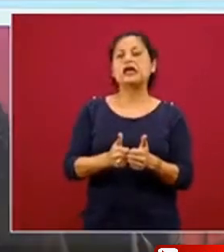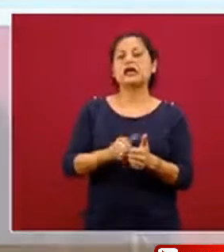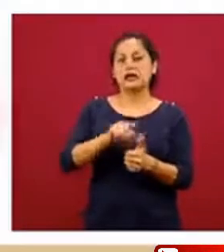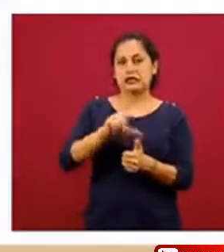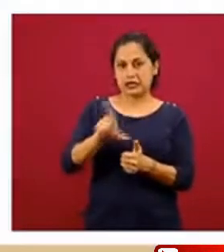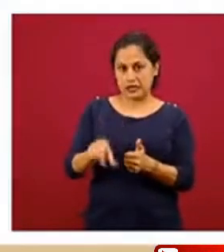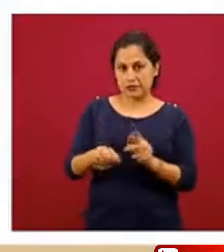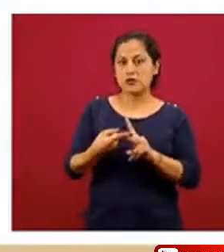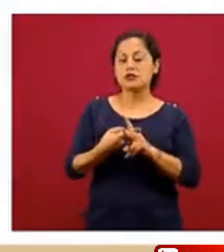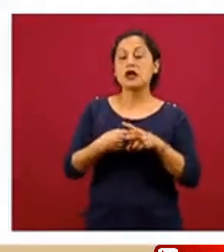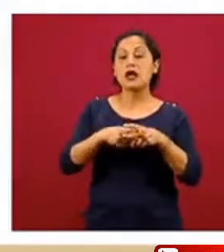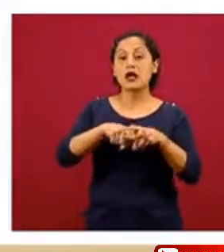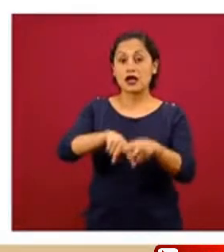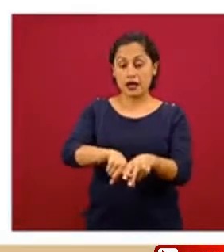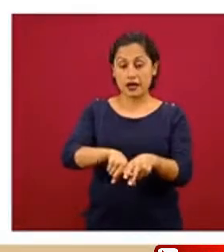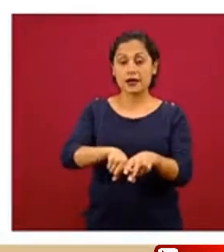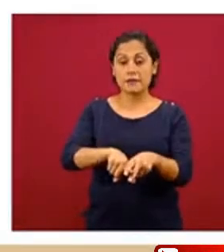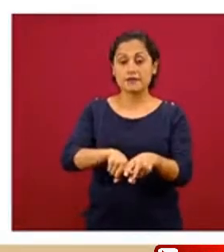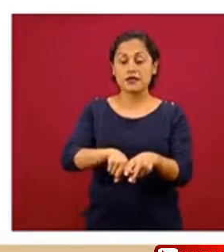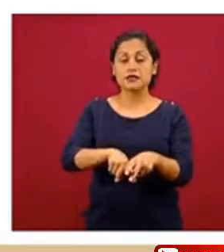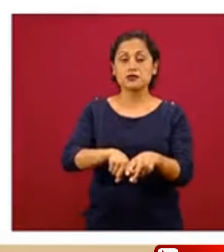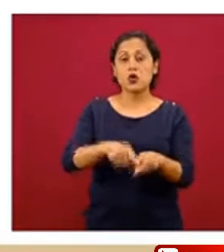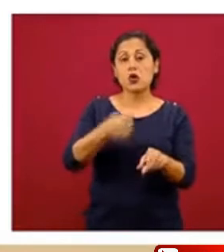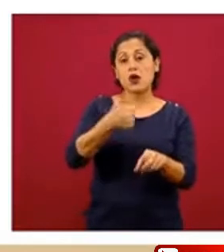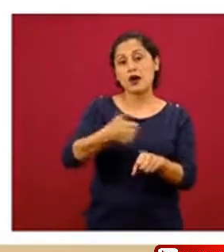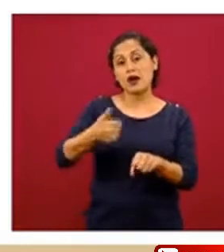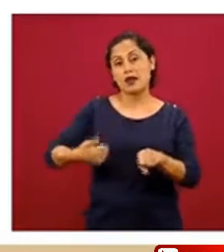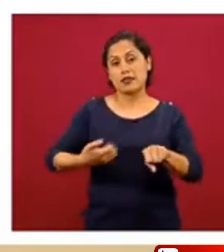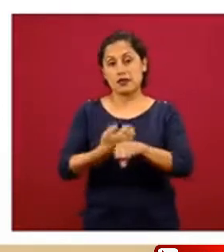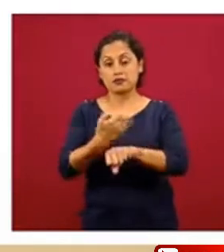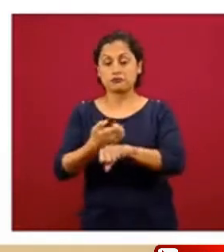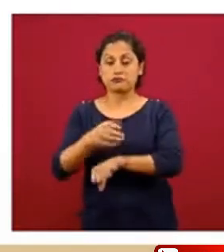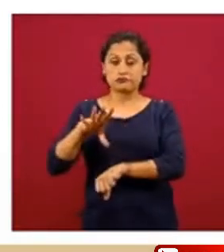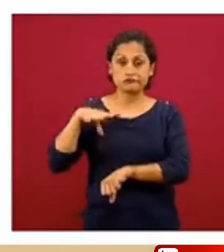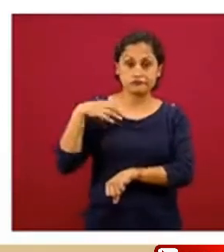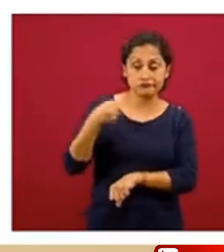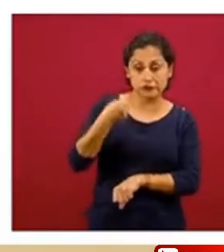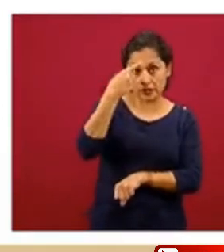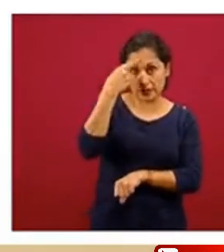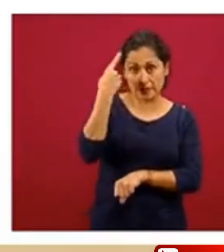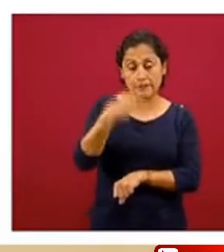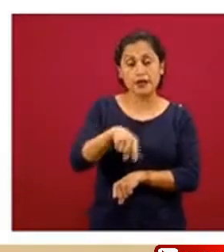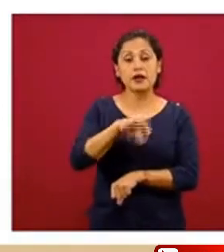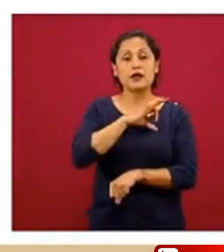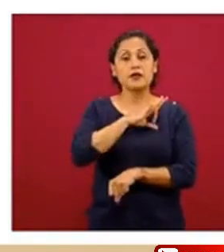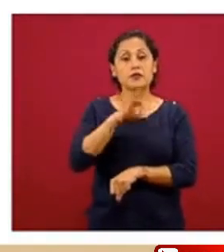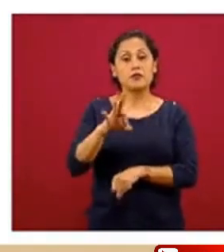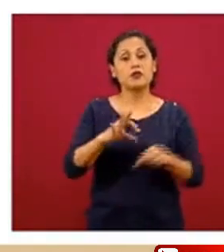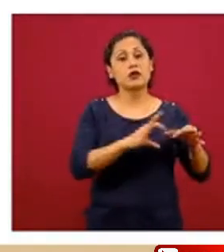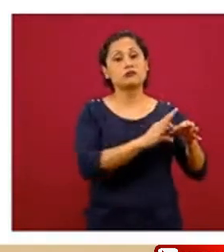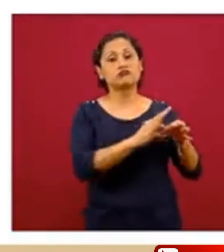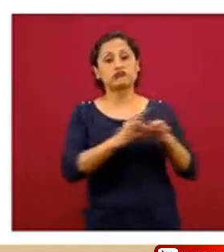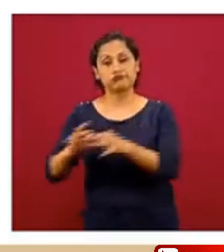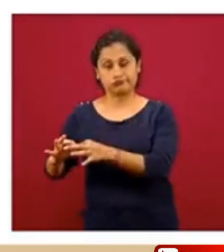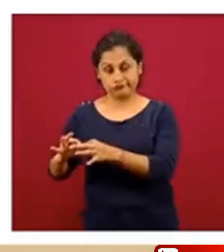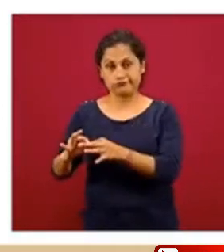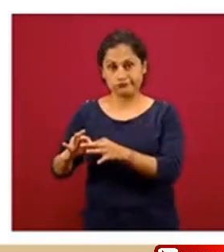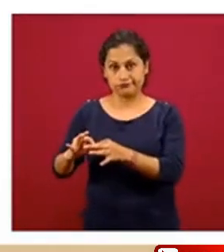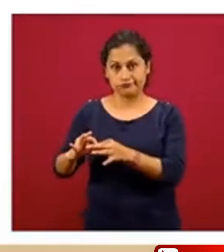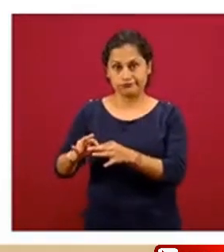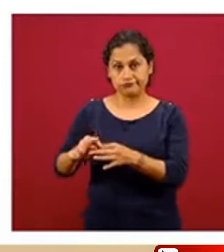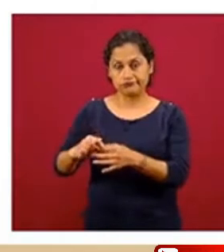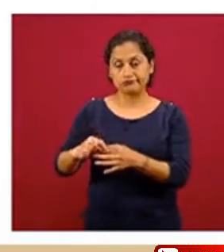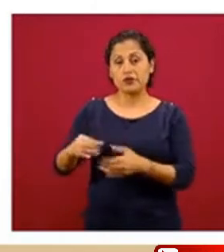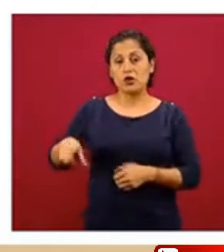el esfuerzo estatal específico de ir articulando las intervenciones que el Gobierno de México